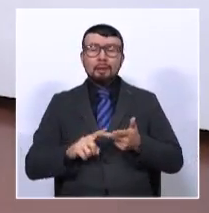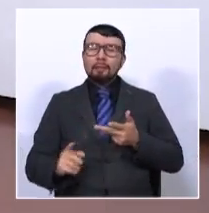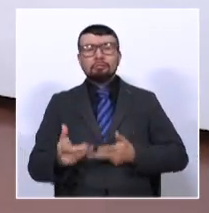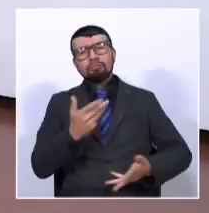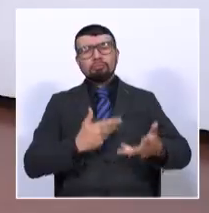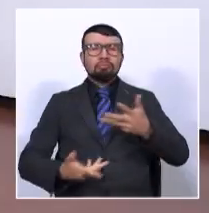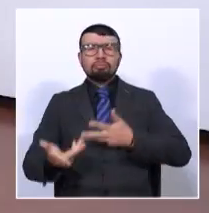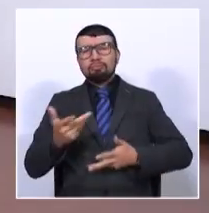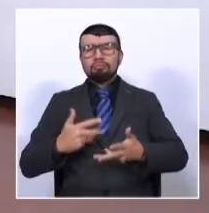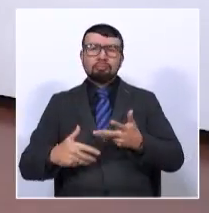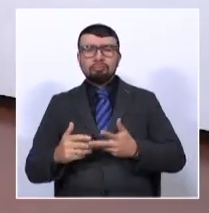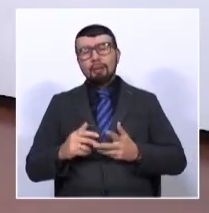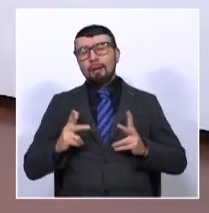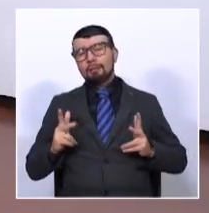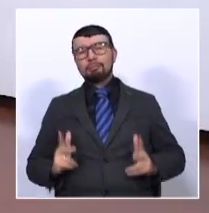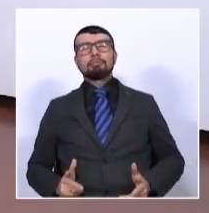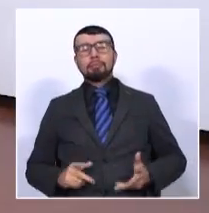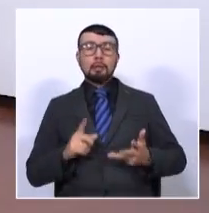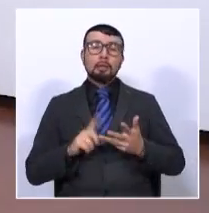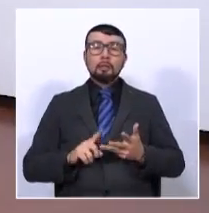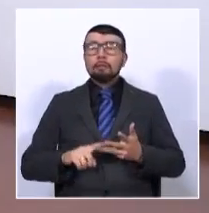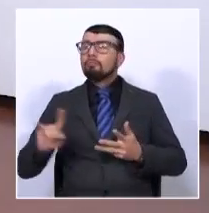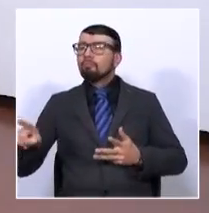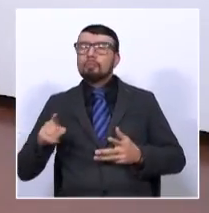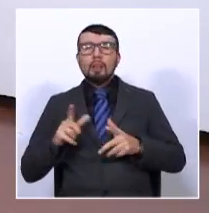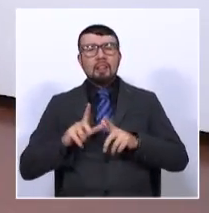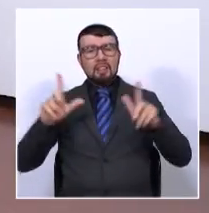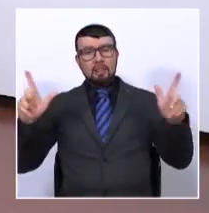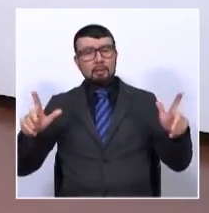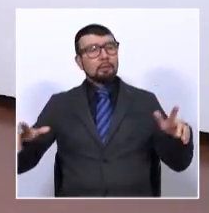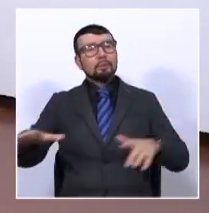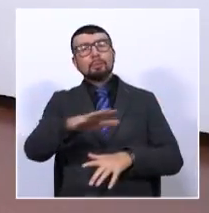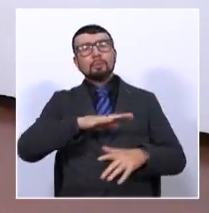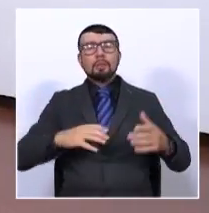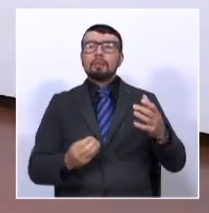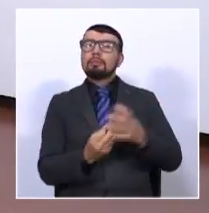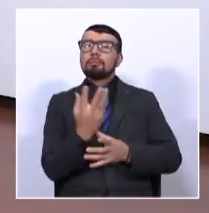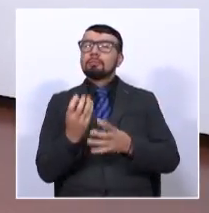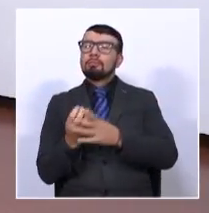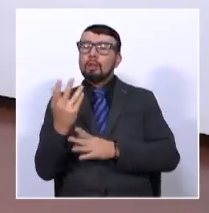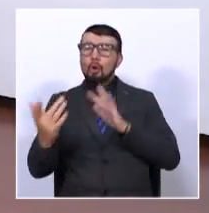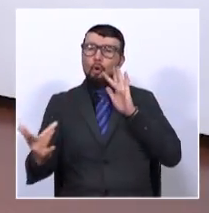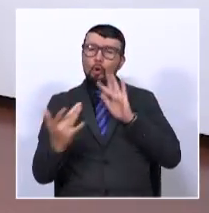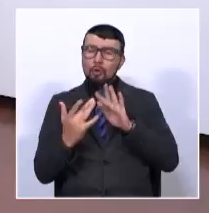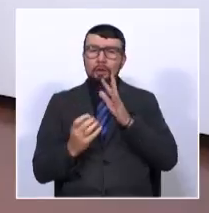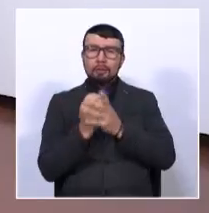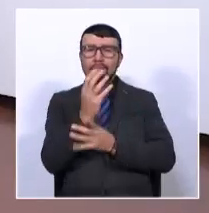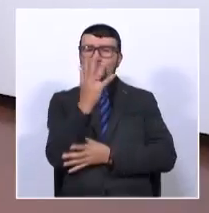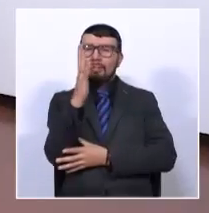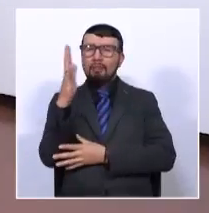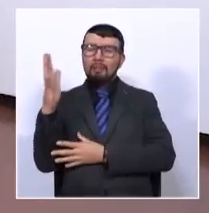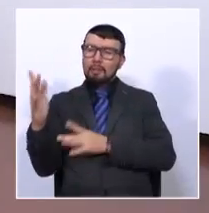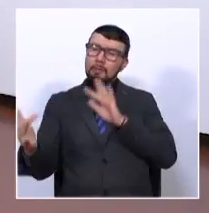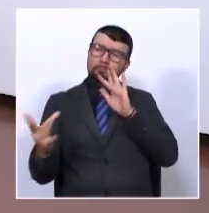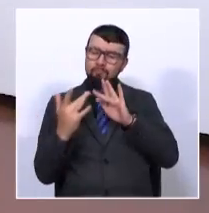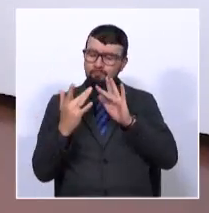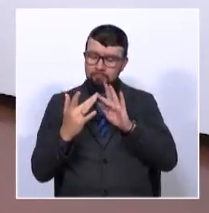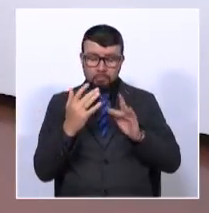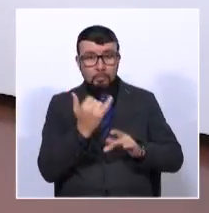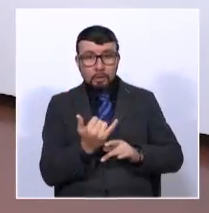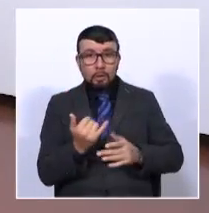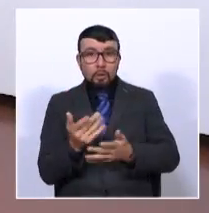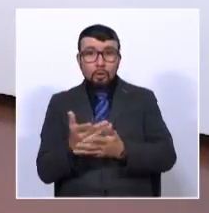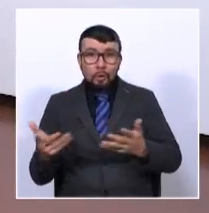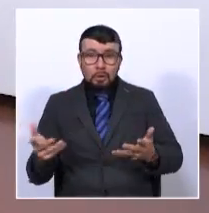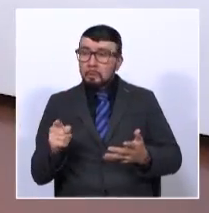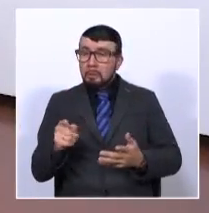esparcimiento, el estar al aire libre, hacer contacto con la naturaleza. Entonces pensamos que estos son factores que están